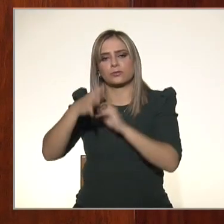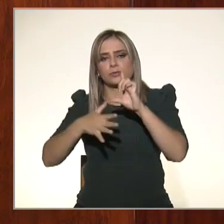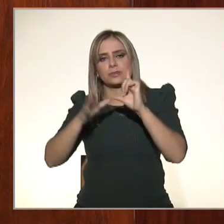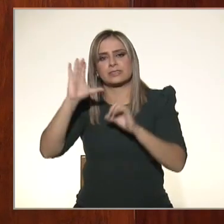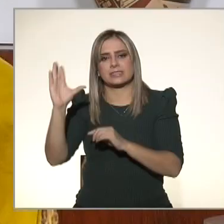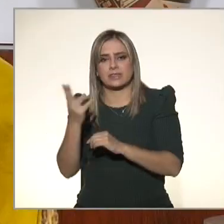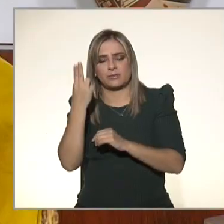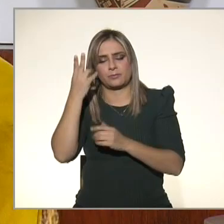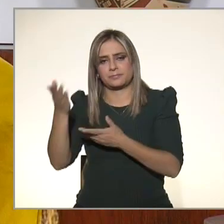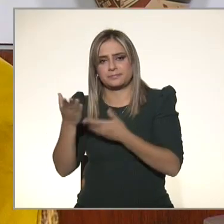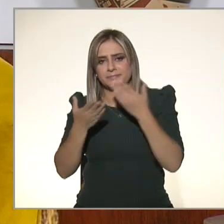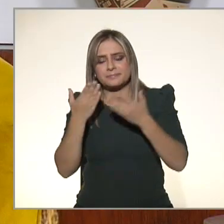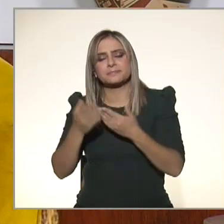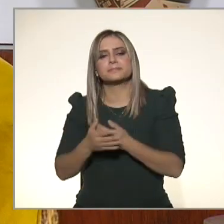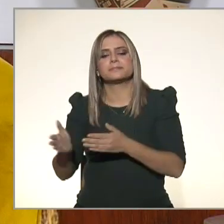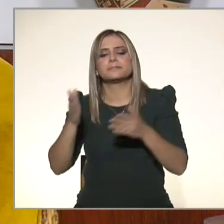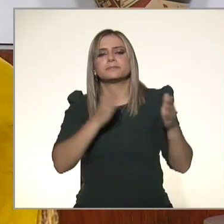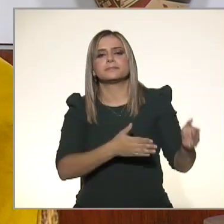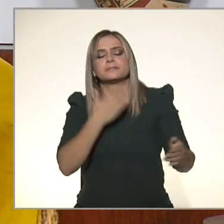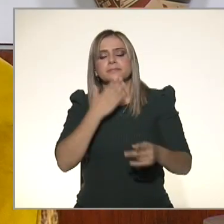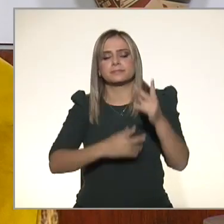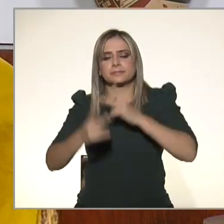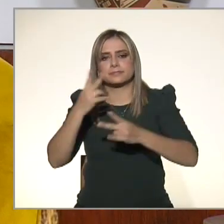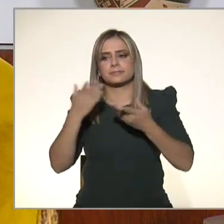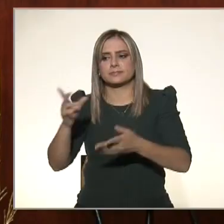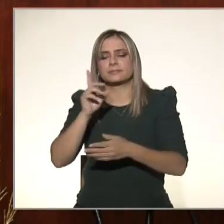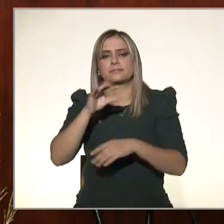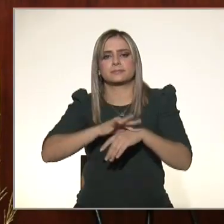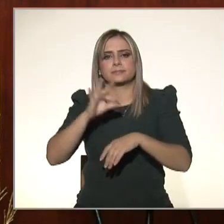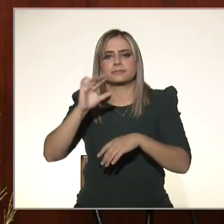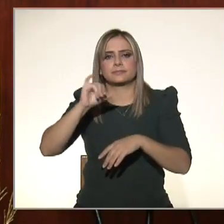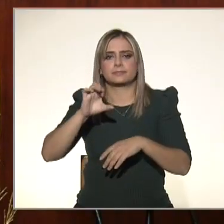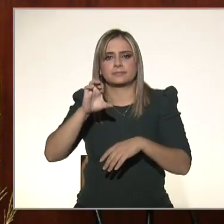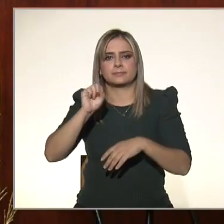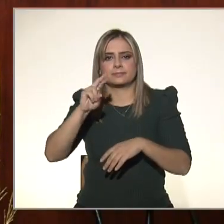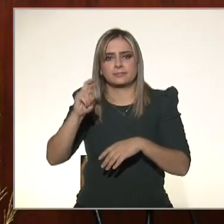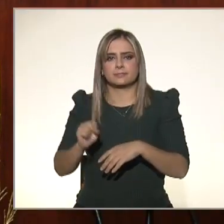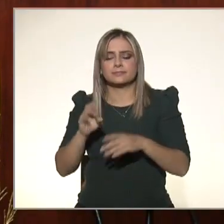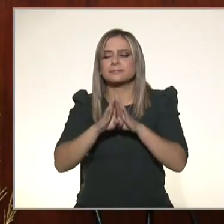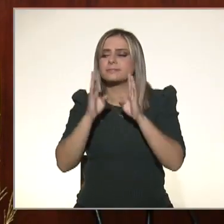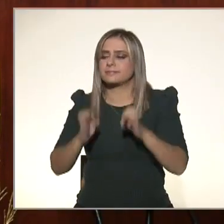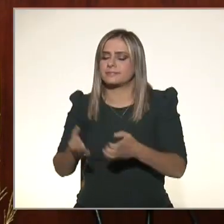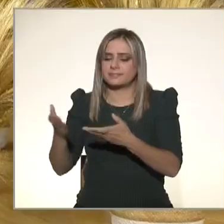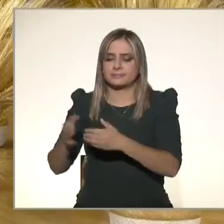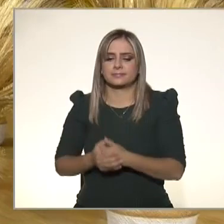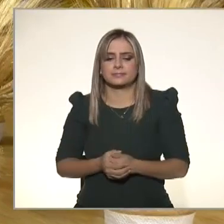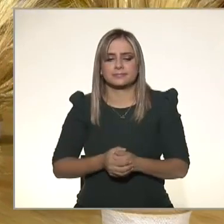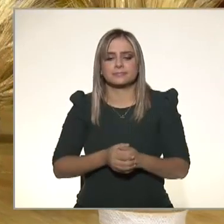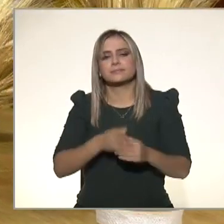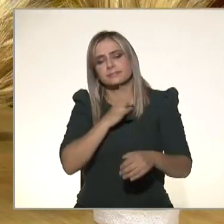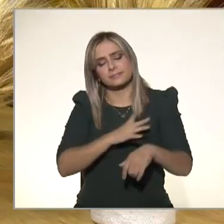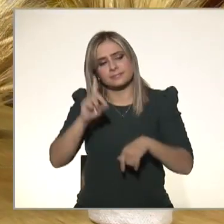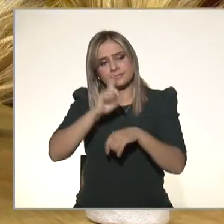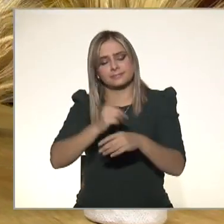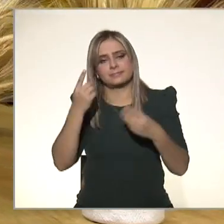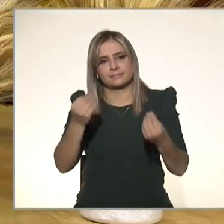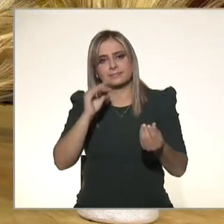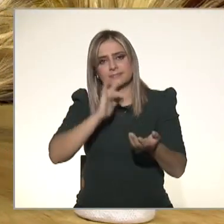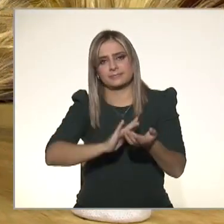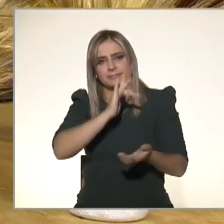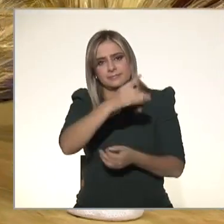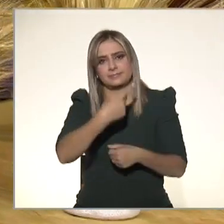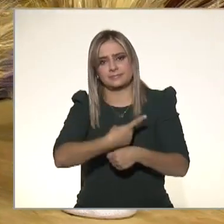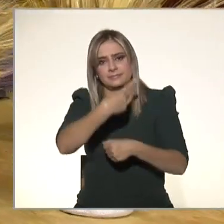UNAM. Y le damos la bienvenida una vez más al doctor Jesús Emanuel Rosas Nava. ¿Cómo estás? Bien, buen día, Pepe. Muchas gracias